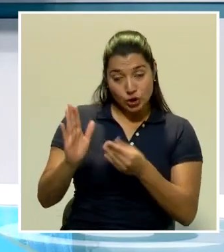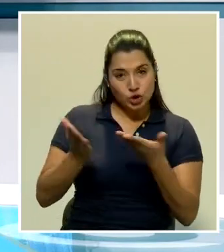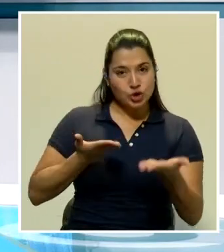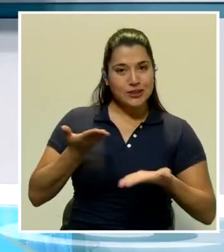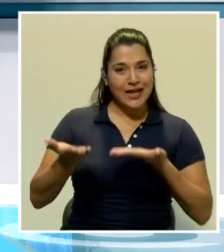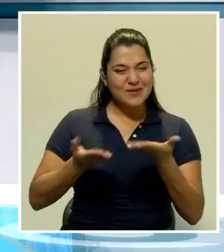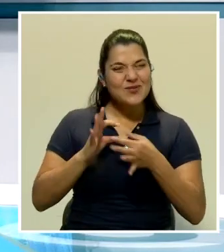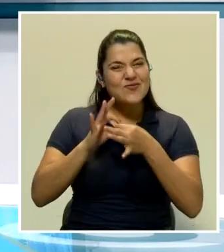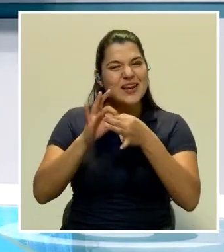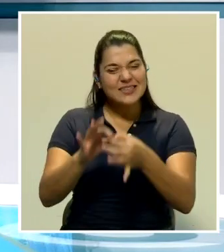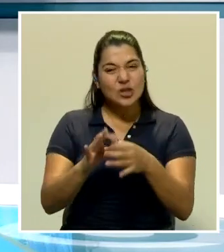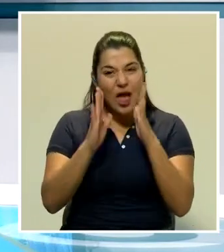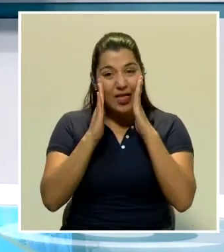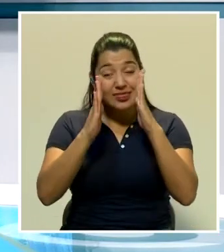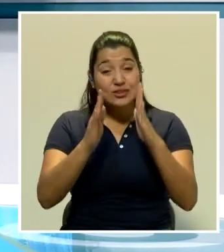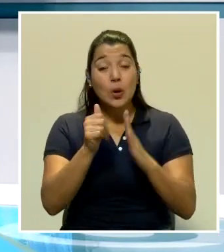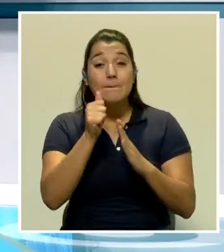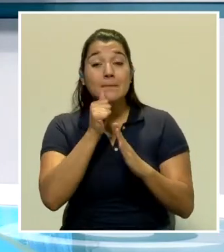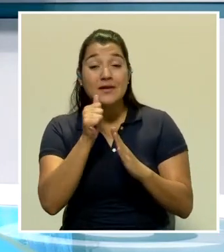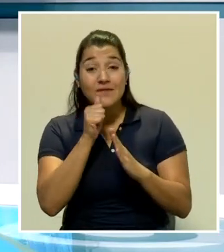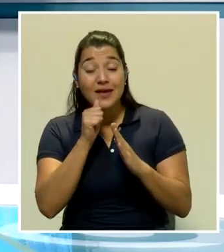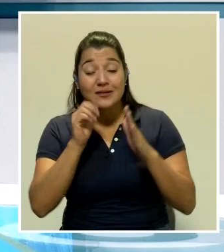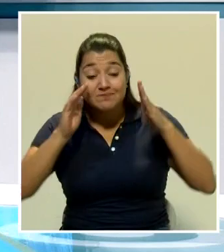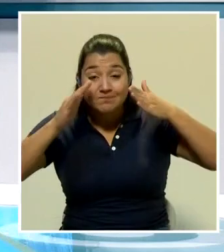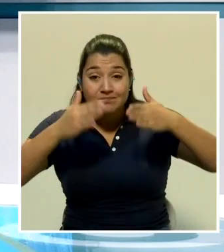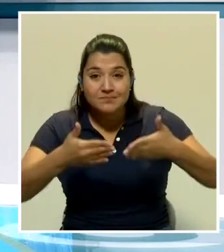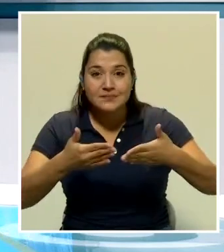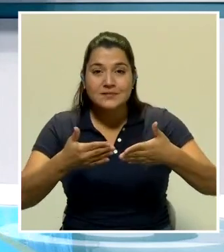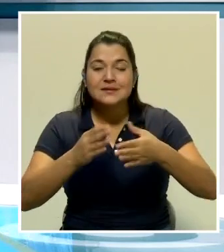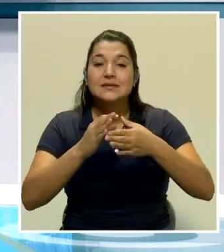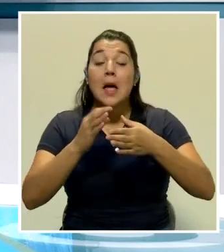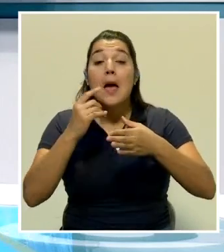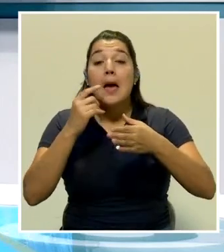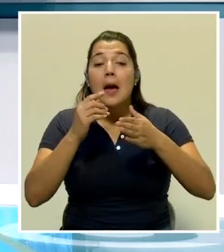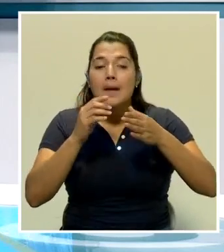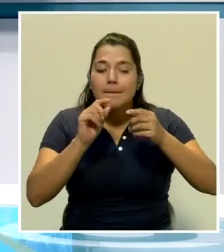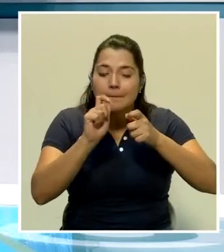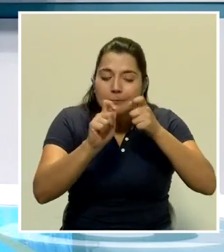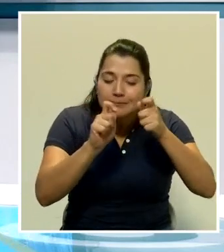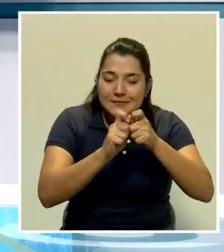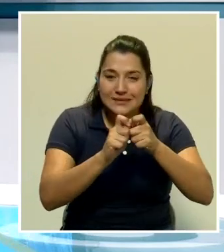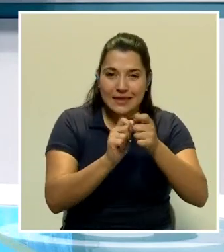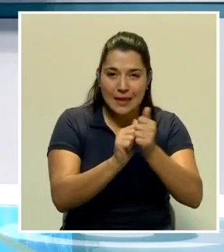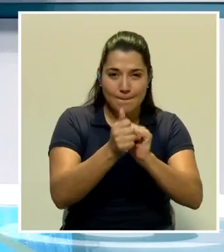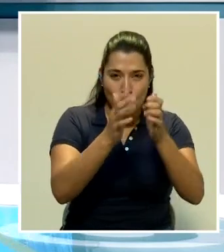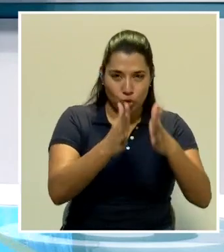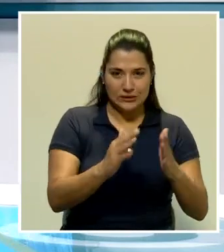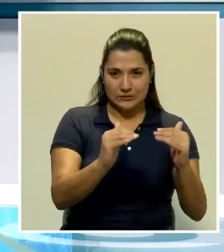servicios de consulta privada con énfasis en deportistas de alto rendimiento.